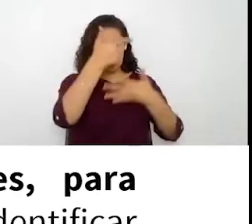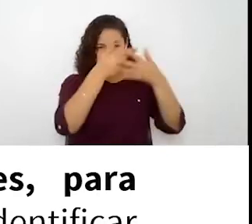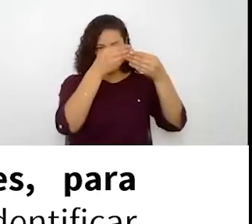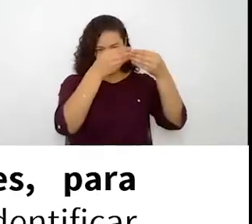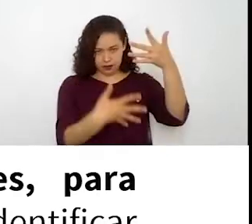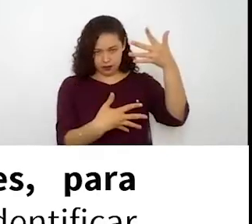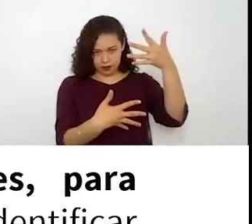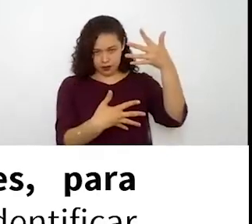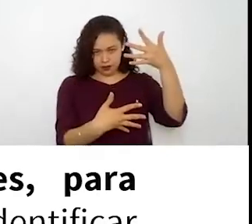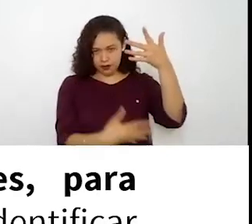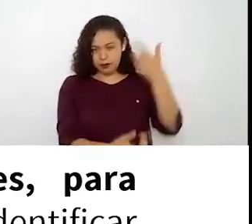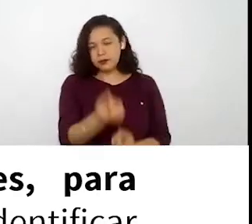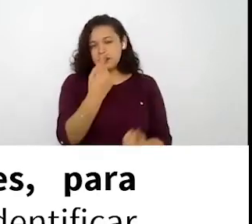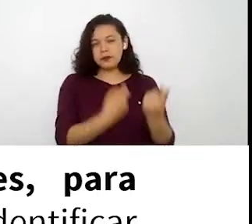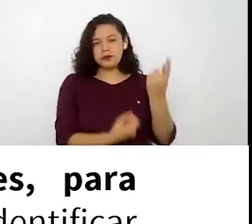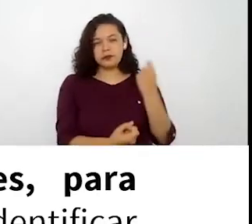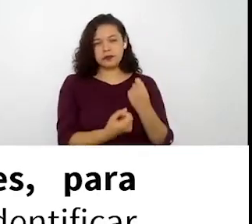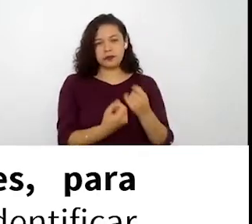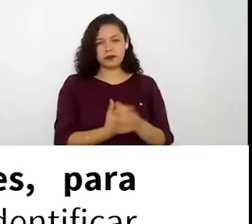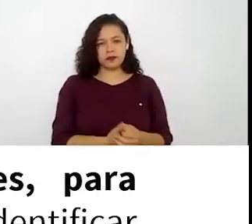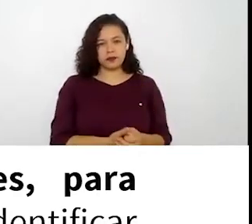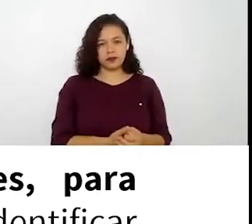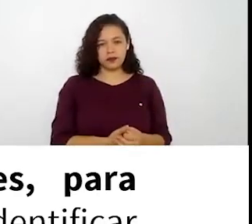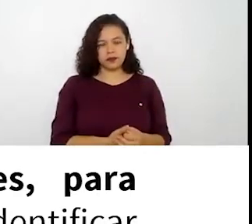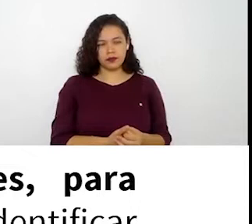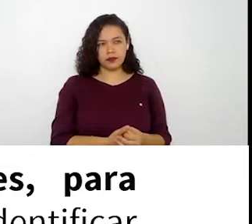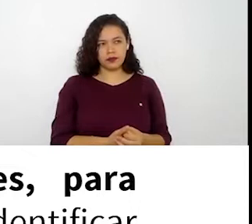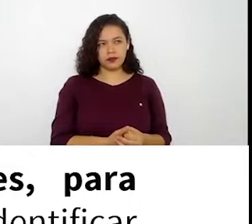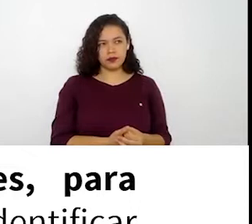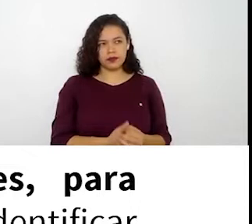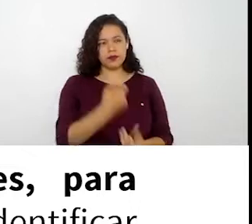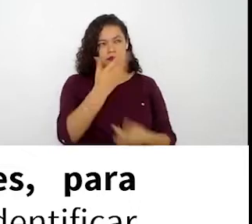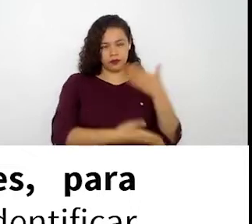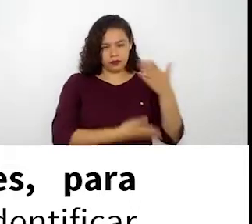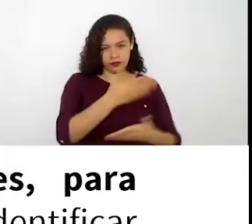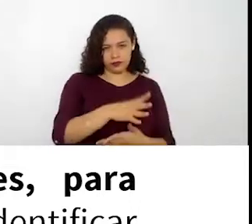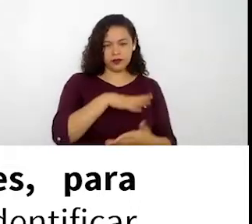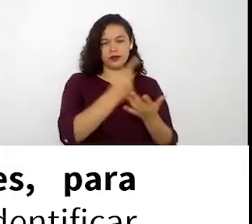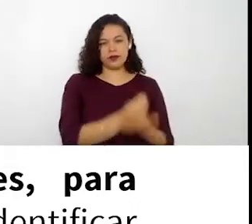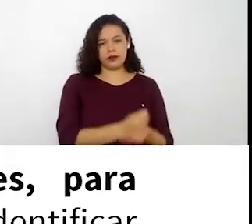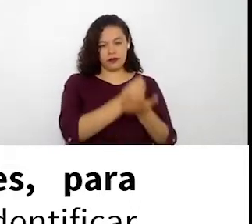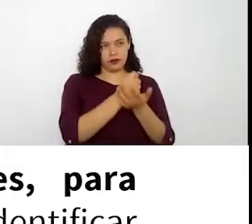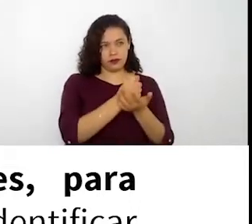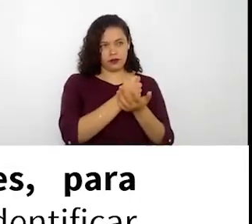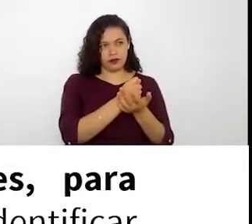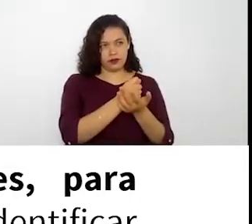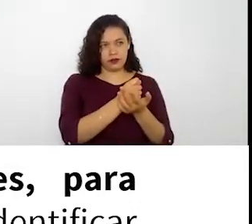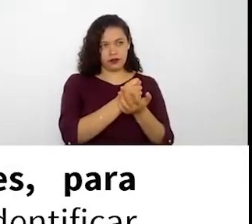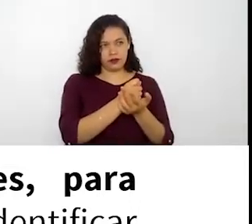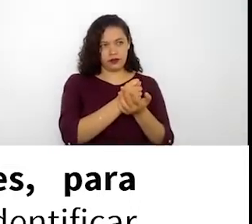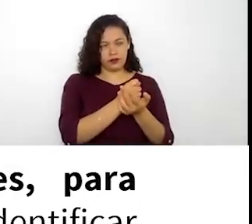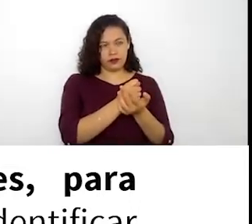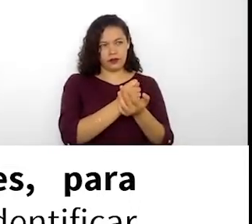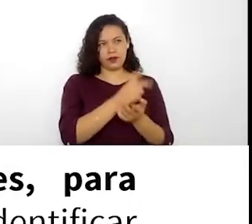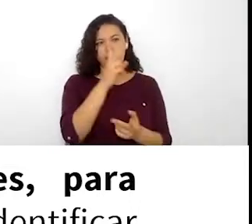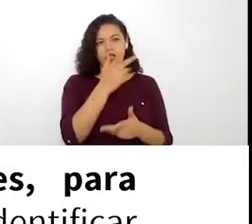algunos de las algunos de los este de los servicios como rehabilitación Perdón Como algunos de